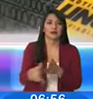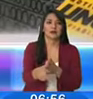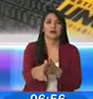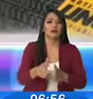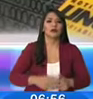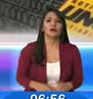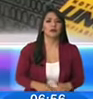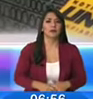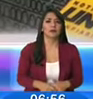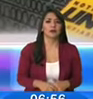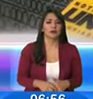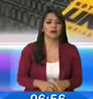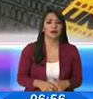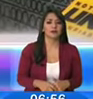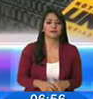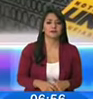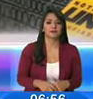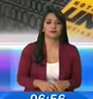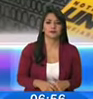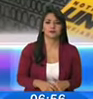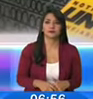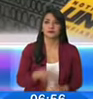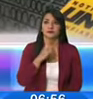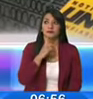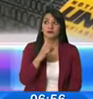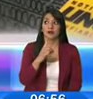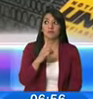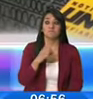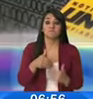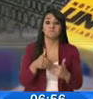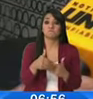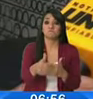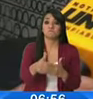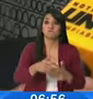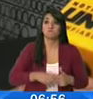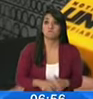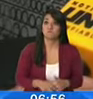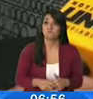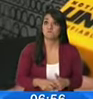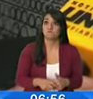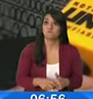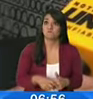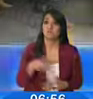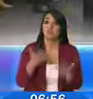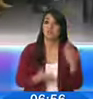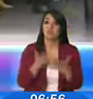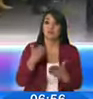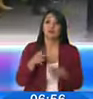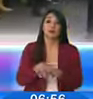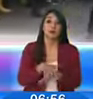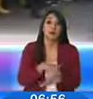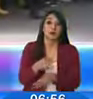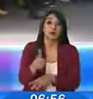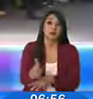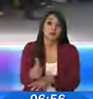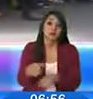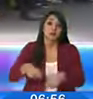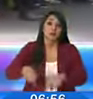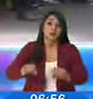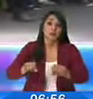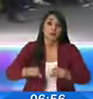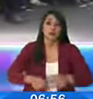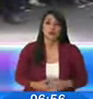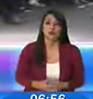ahí los moradores de aquí, que comentan que dice que él que se ha pasado porque el horizonte al parecer ha venido despacio. El trágico suceso